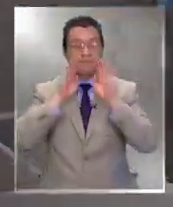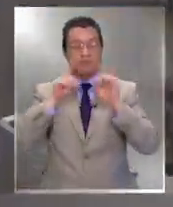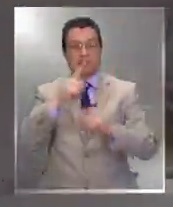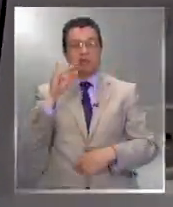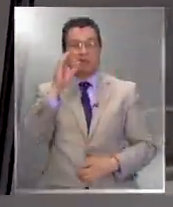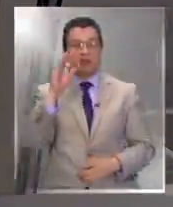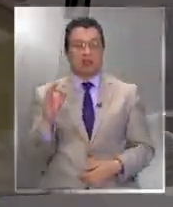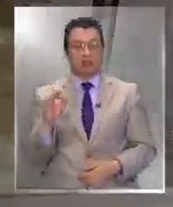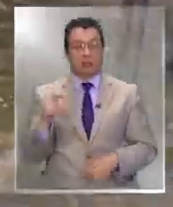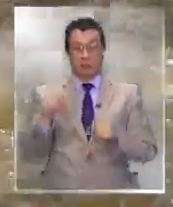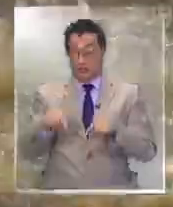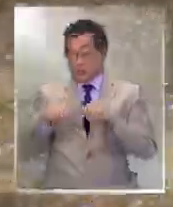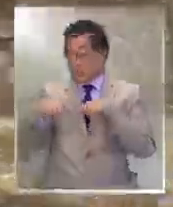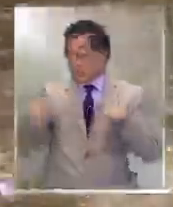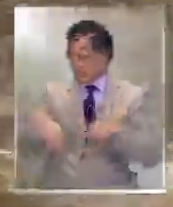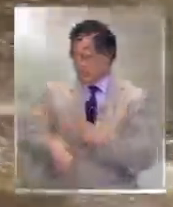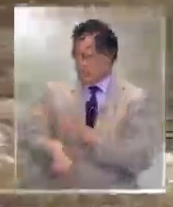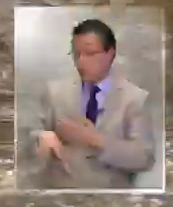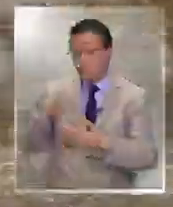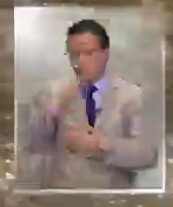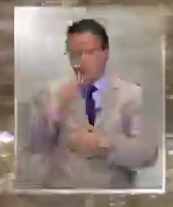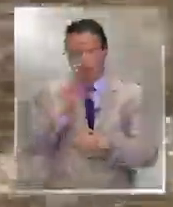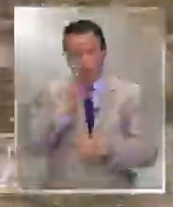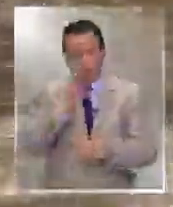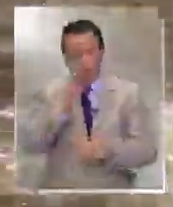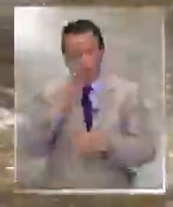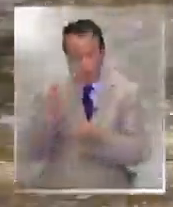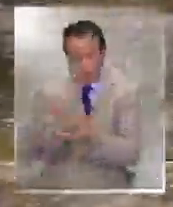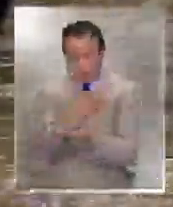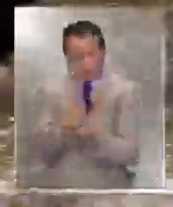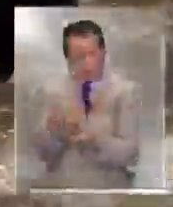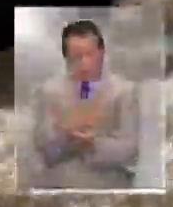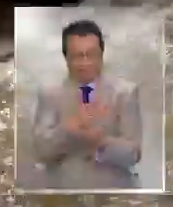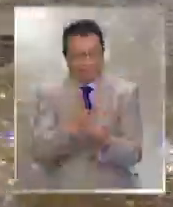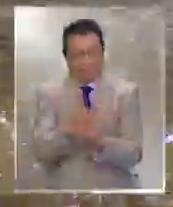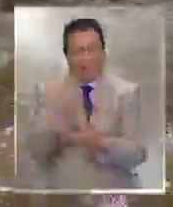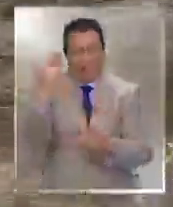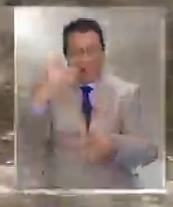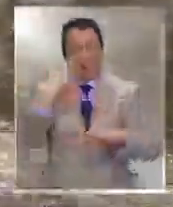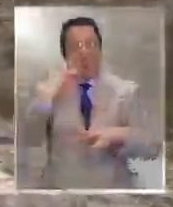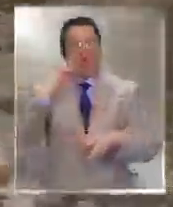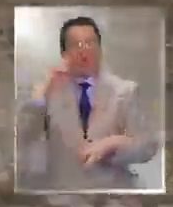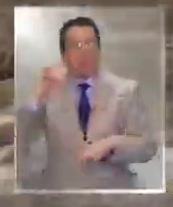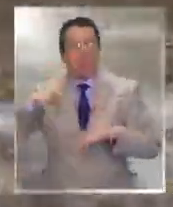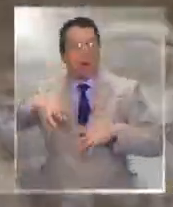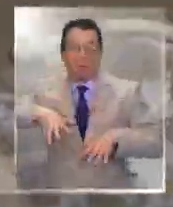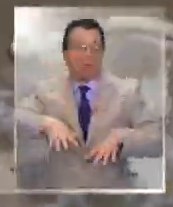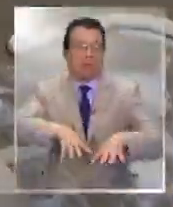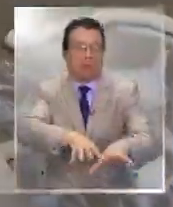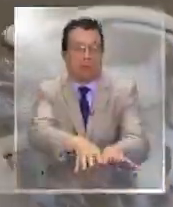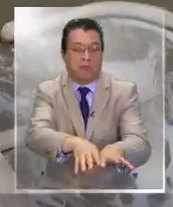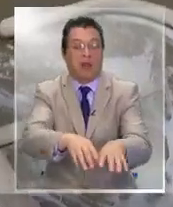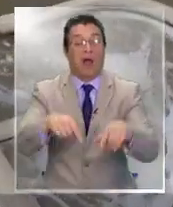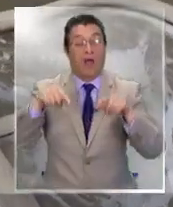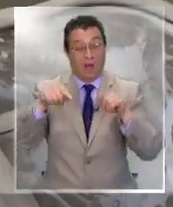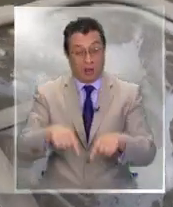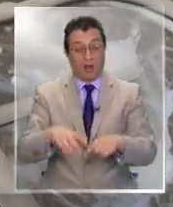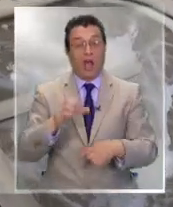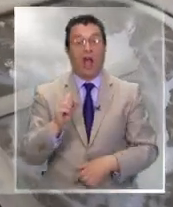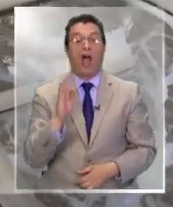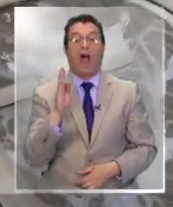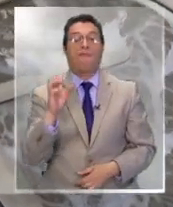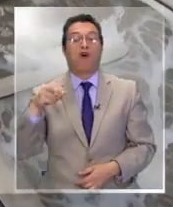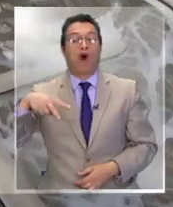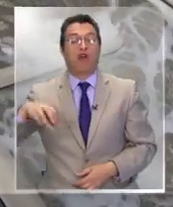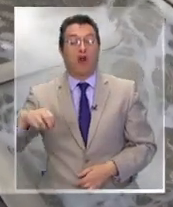largo de estas piscinas, el agua se va limpiando y separando de otros desechos que antes flotaban en el río y que hoy se utilizan para producir abono para la